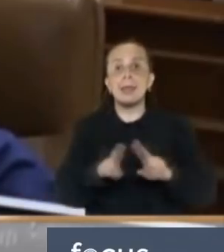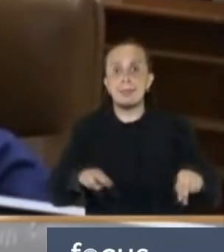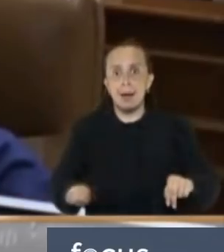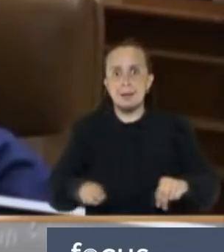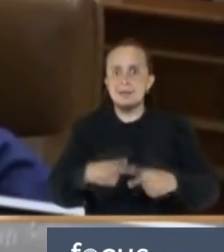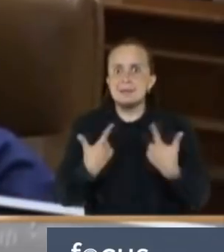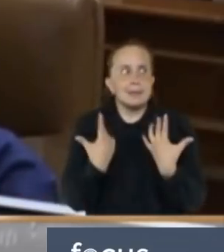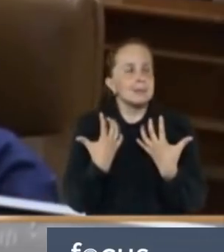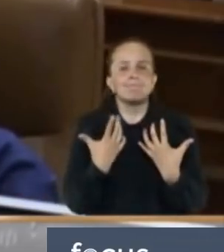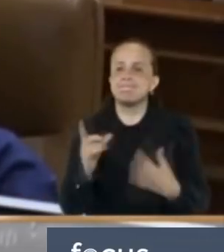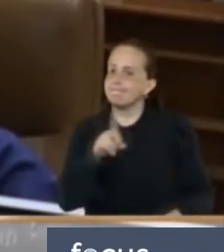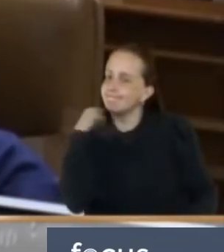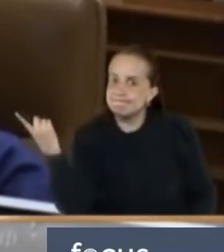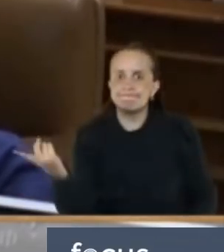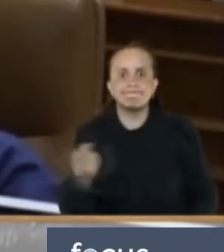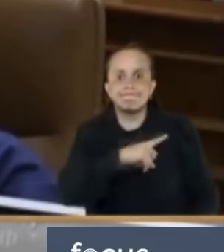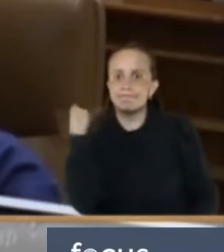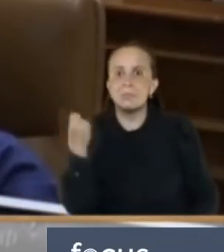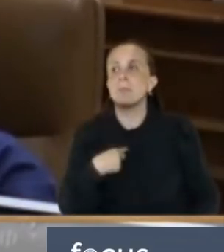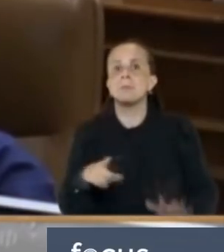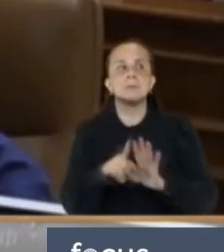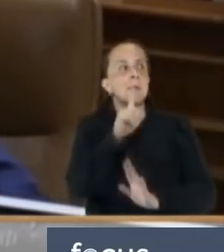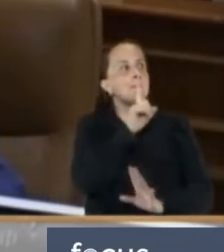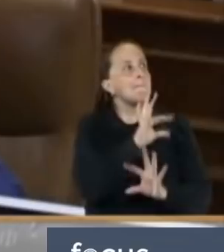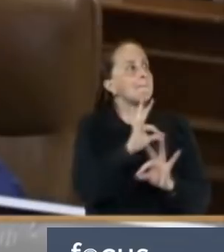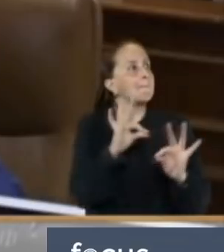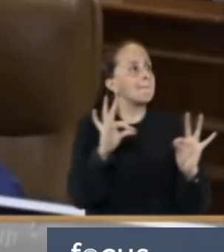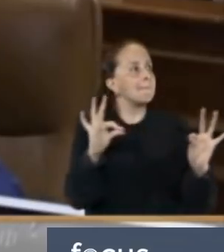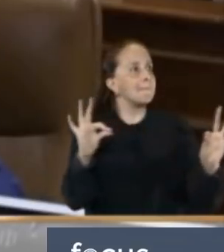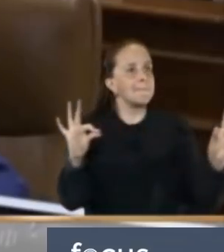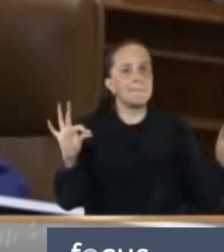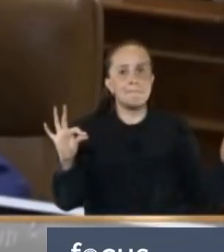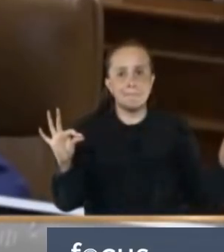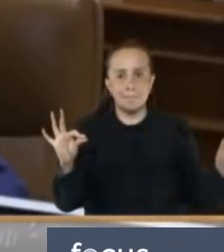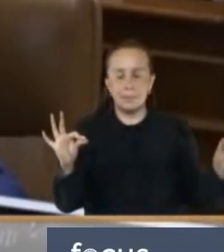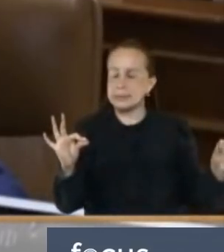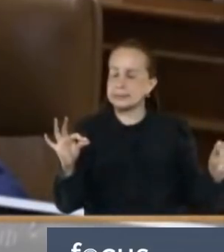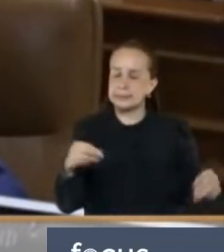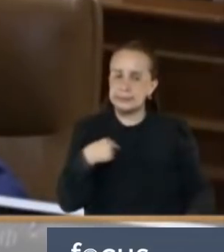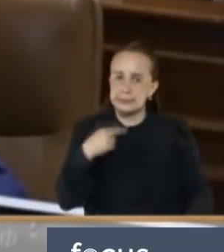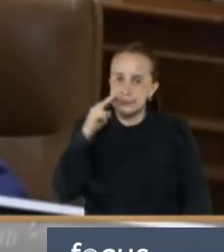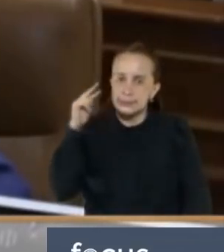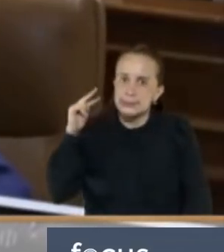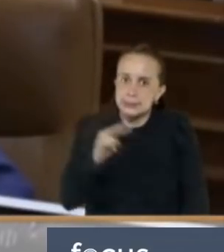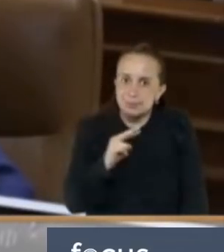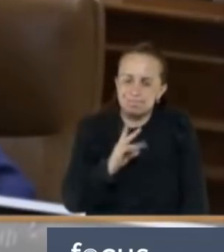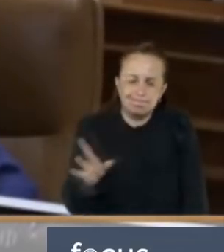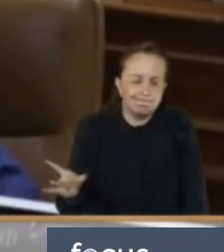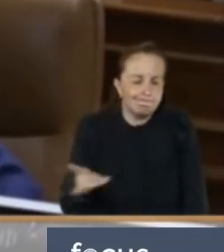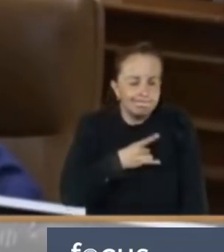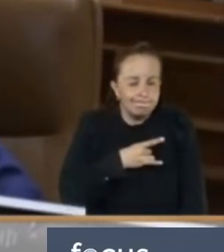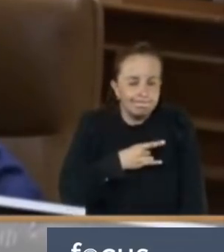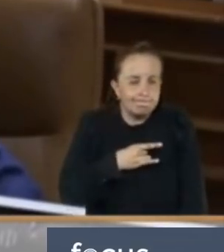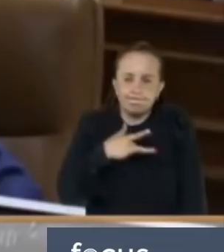posible. Había una ley del silencio. Realmente me duele que el Congreso de la República, que